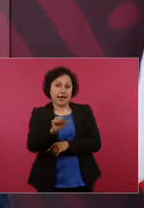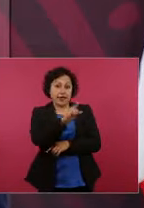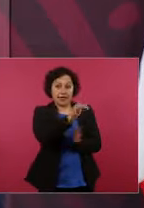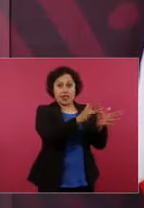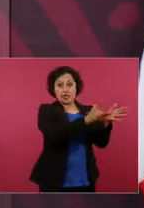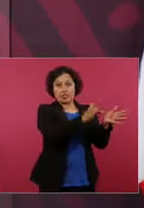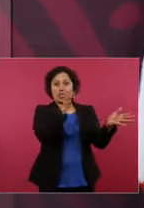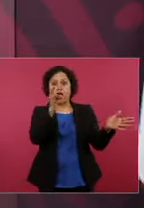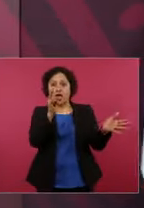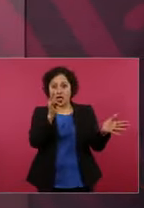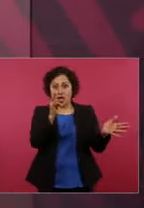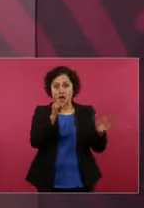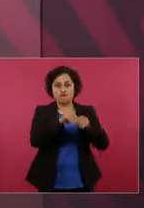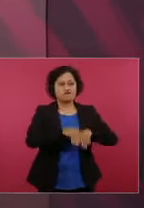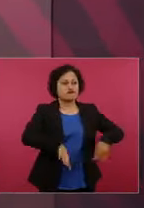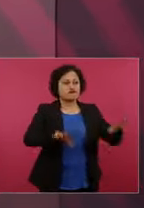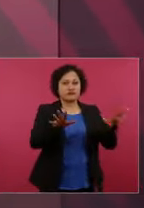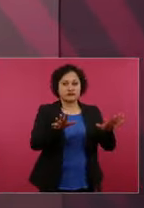pero además